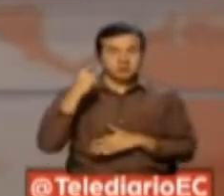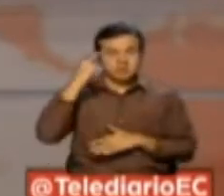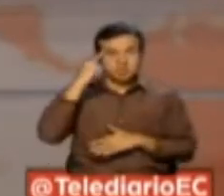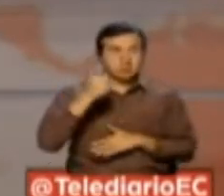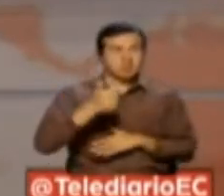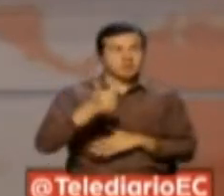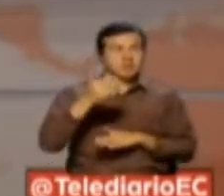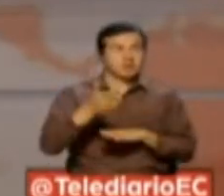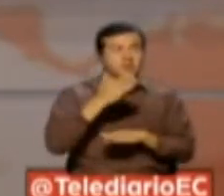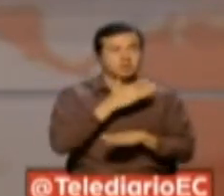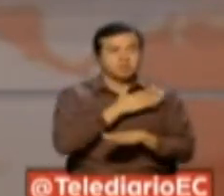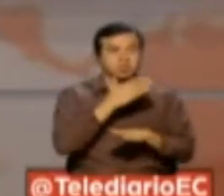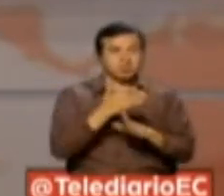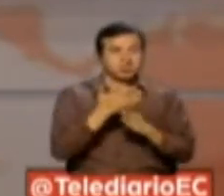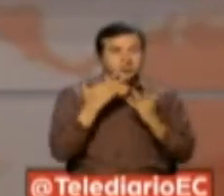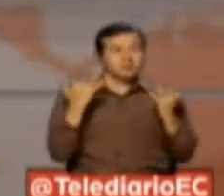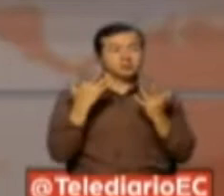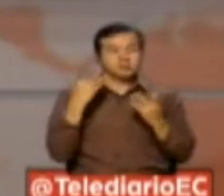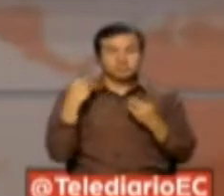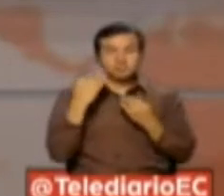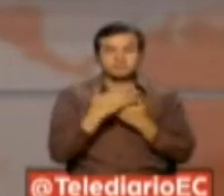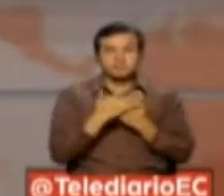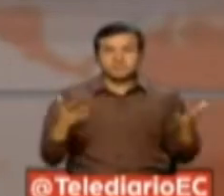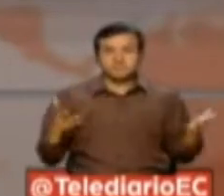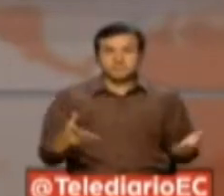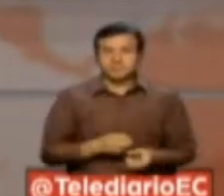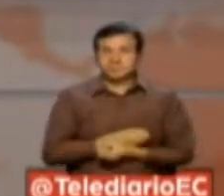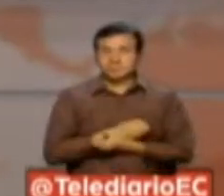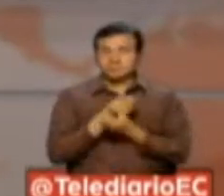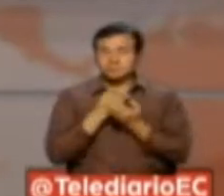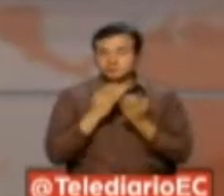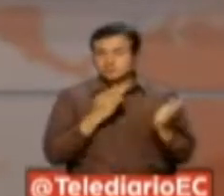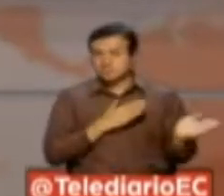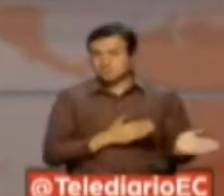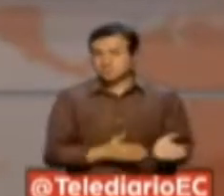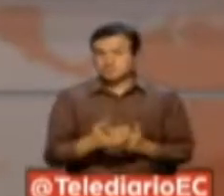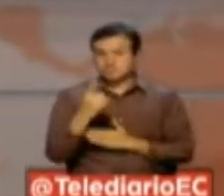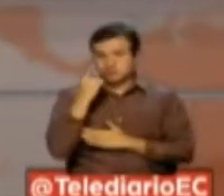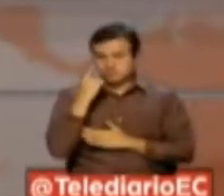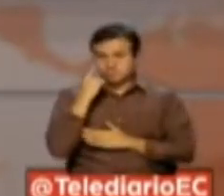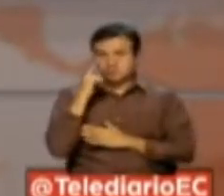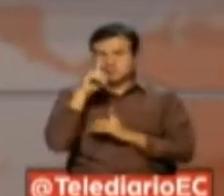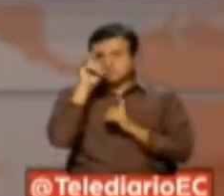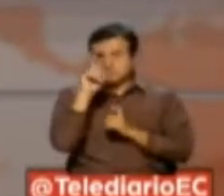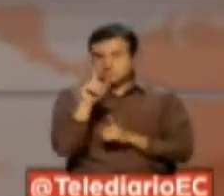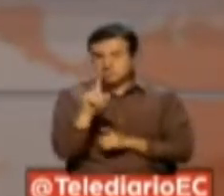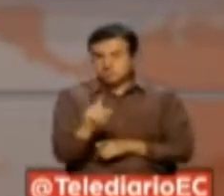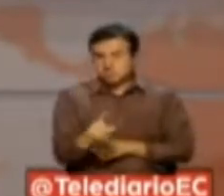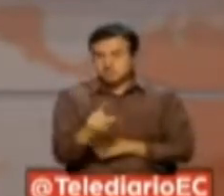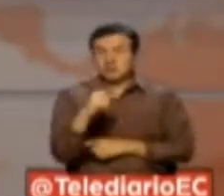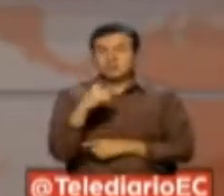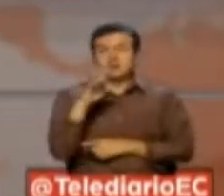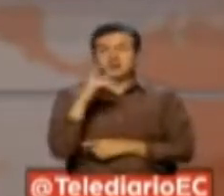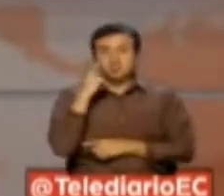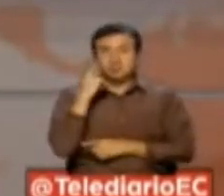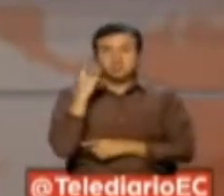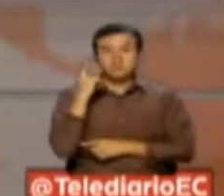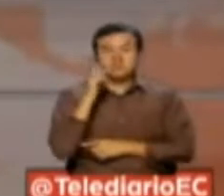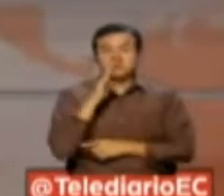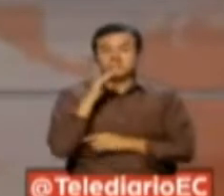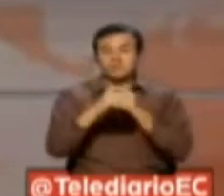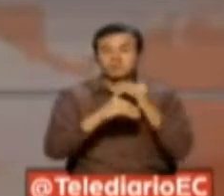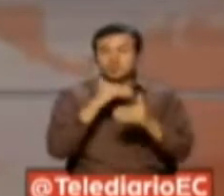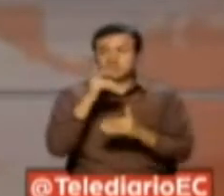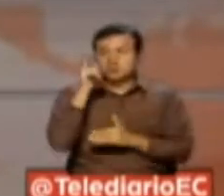anterior para entregar la información responder las preguntas y porque también como en todo